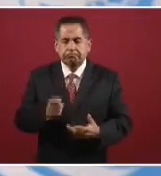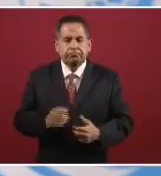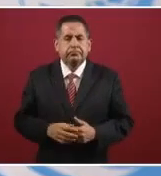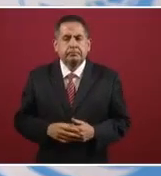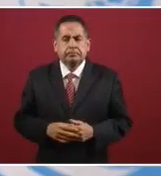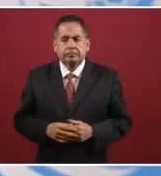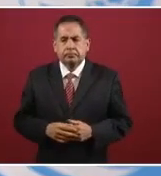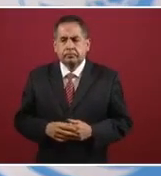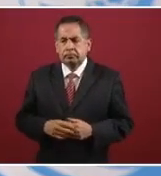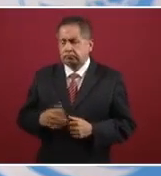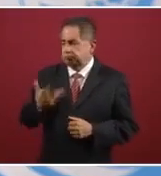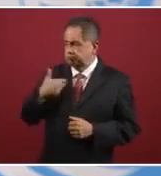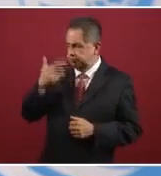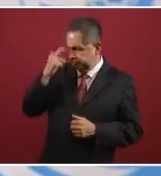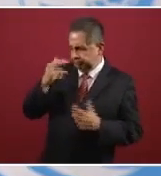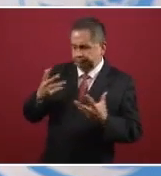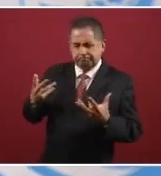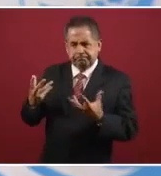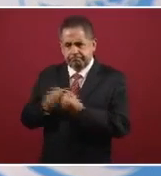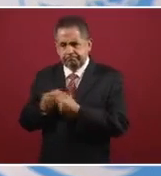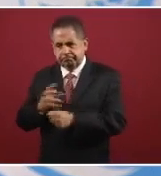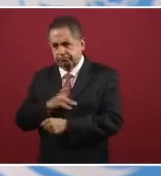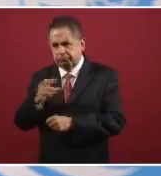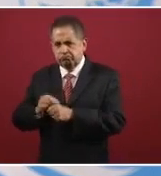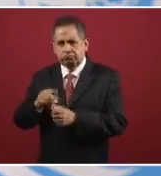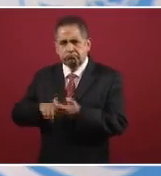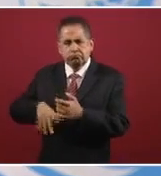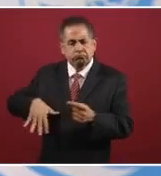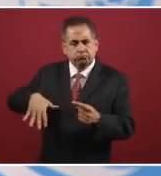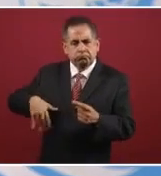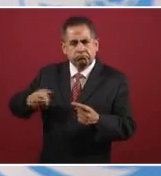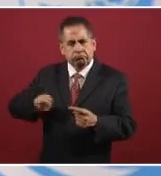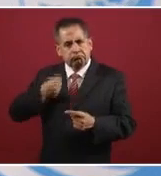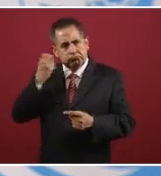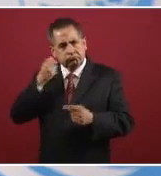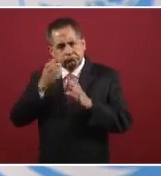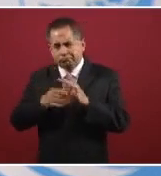por completo a lo aquí ya expuesto.